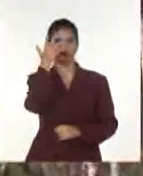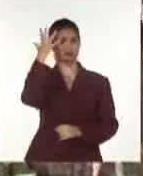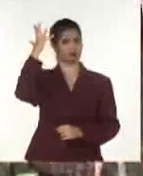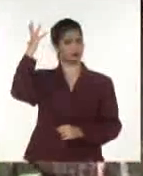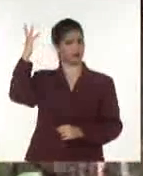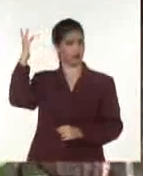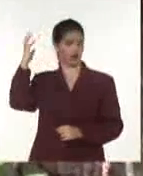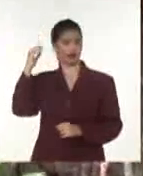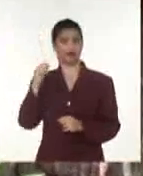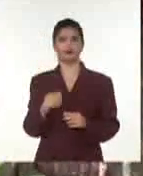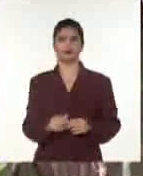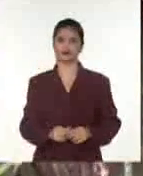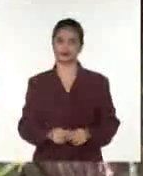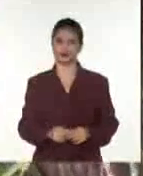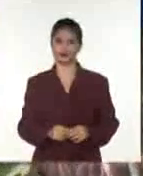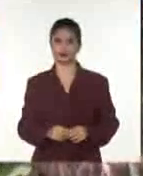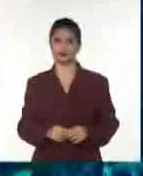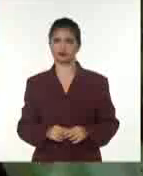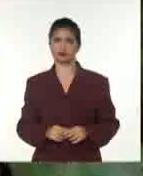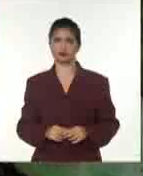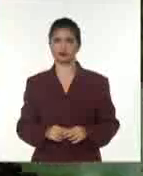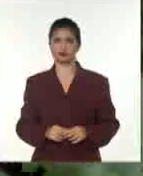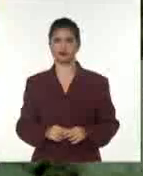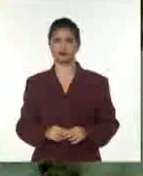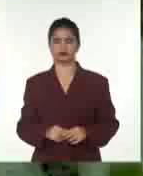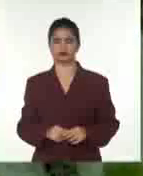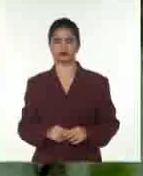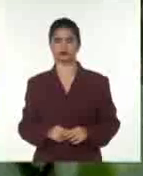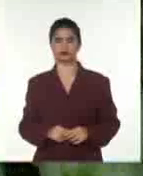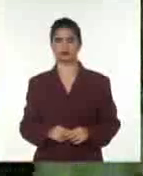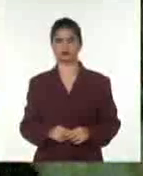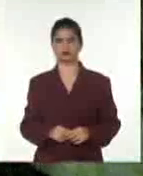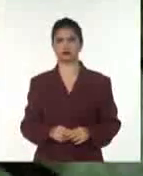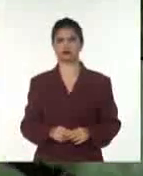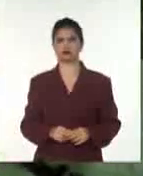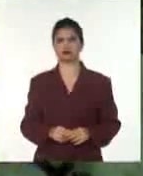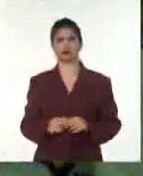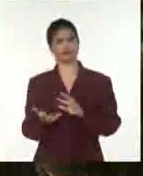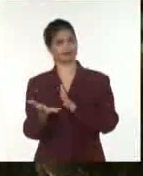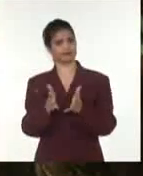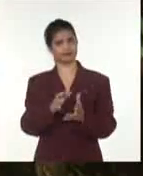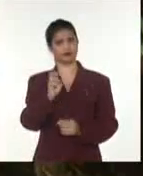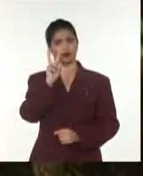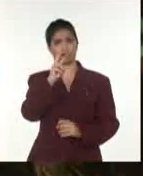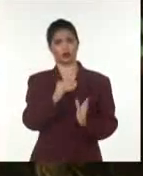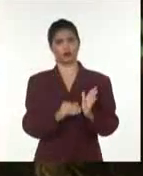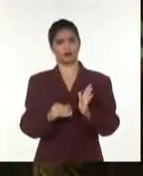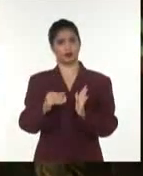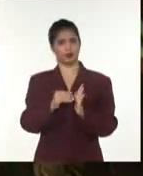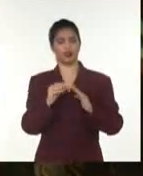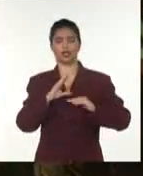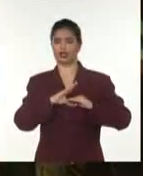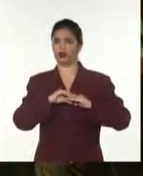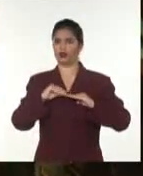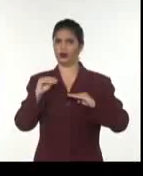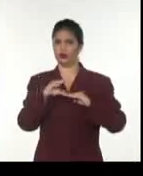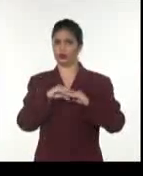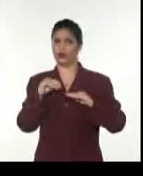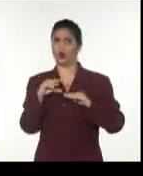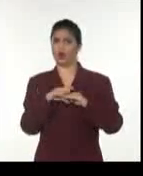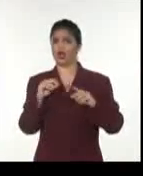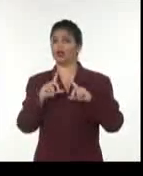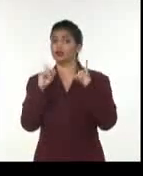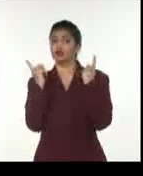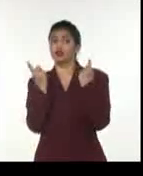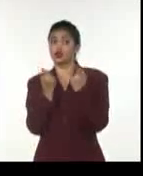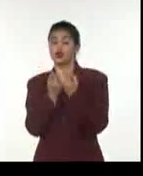afecta el ecosistema por un mal manejo. Valor estimado en unos $2 millones según los mercados mundiales de